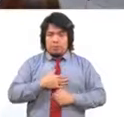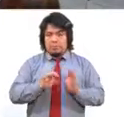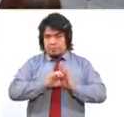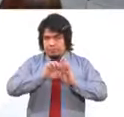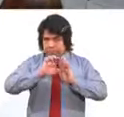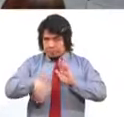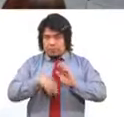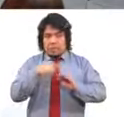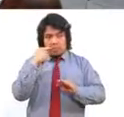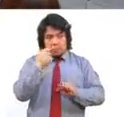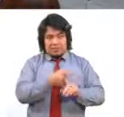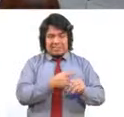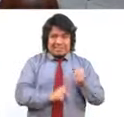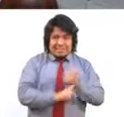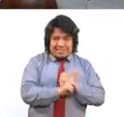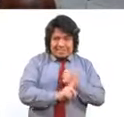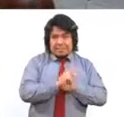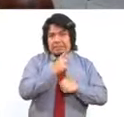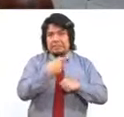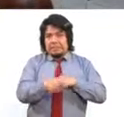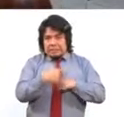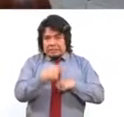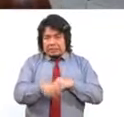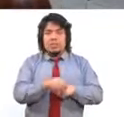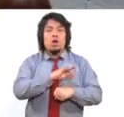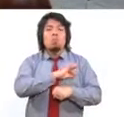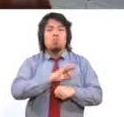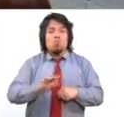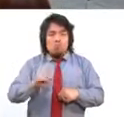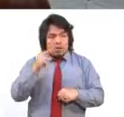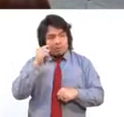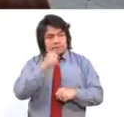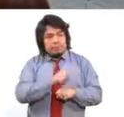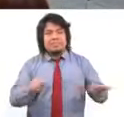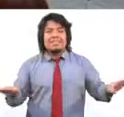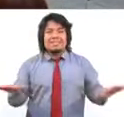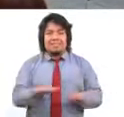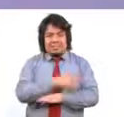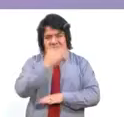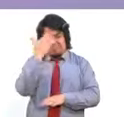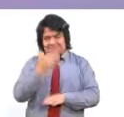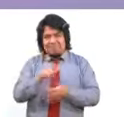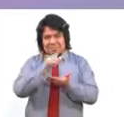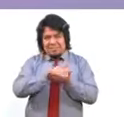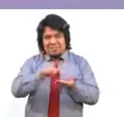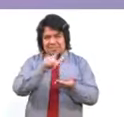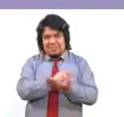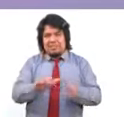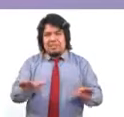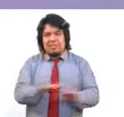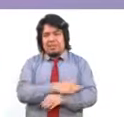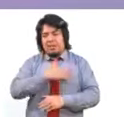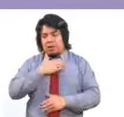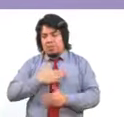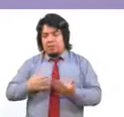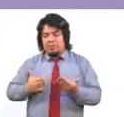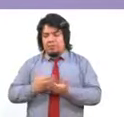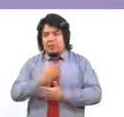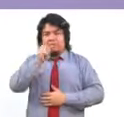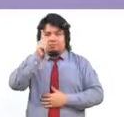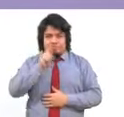riesgo puedan tener el acceso a esta modificación que hicimos de la Ley de Acceso a la Justicia de las